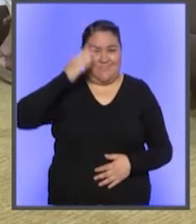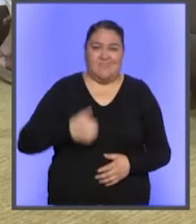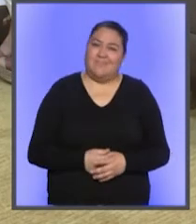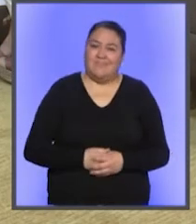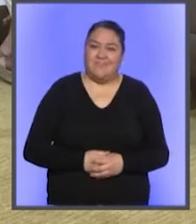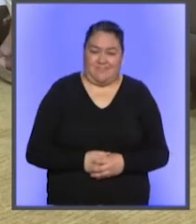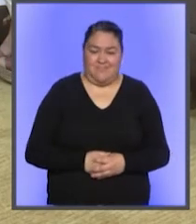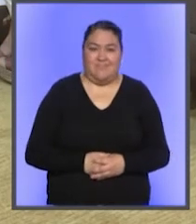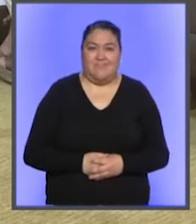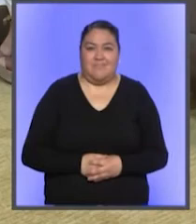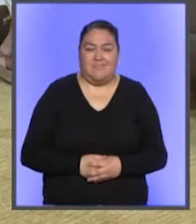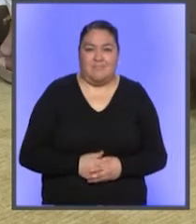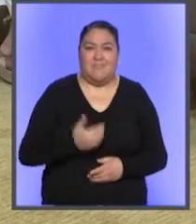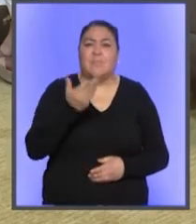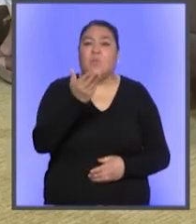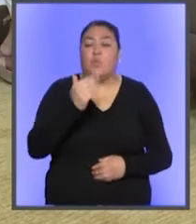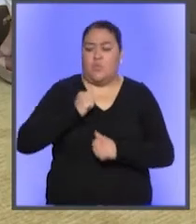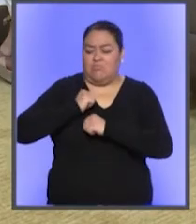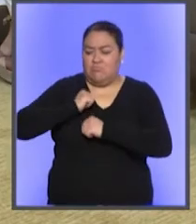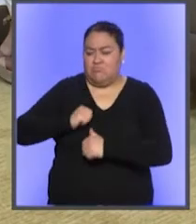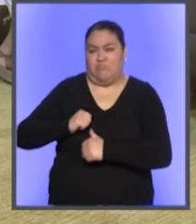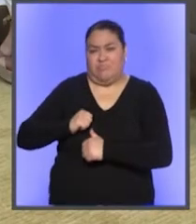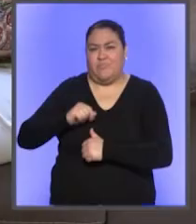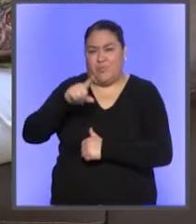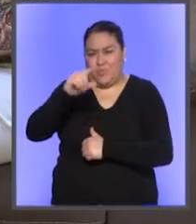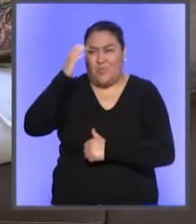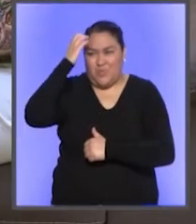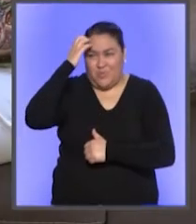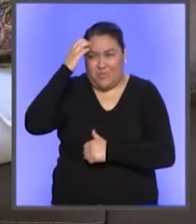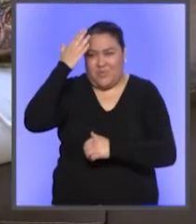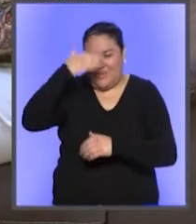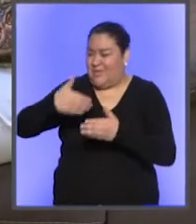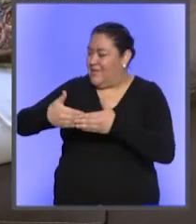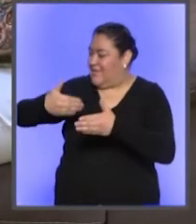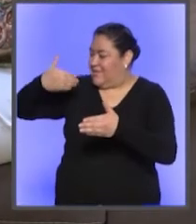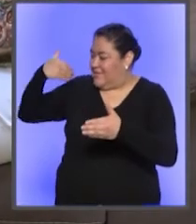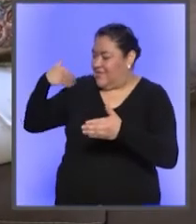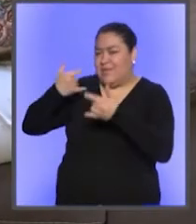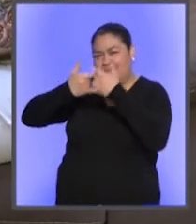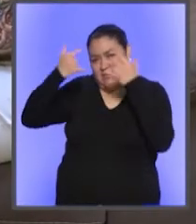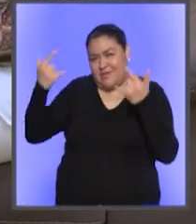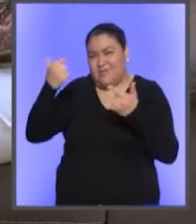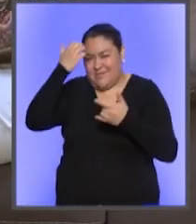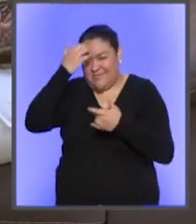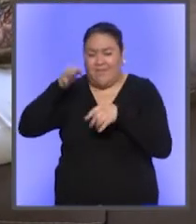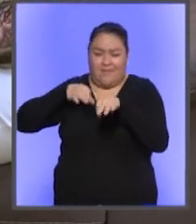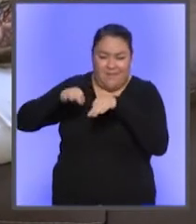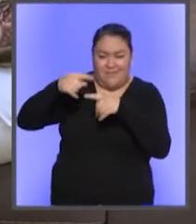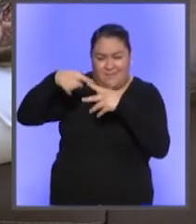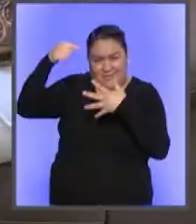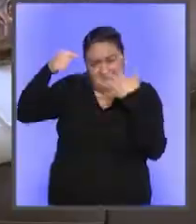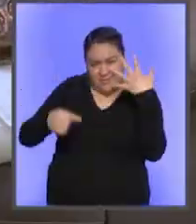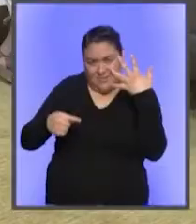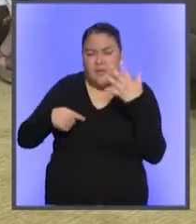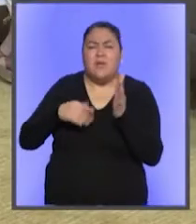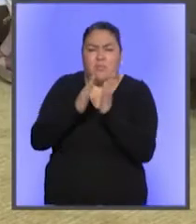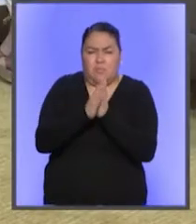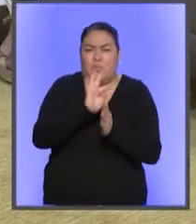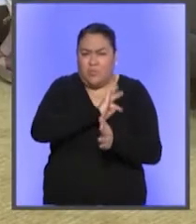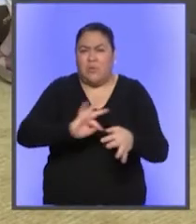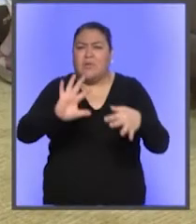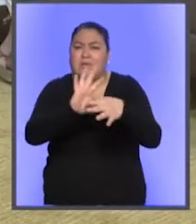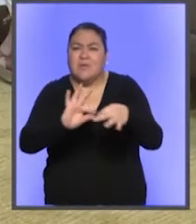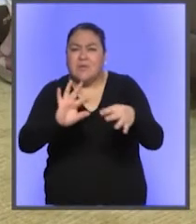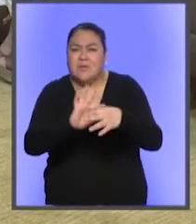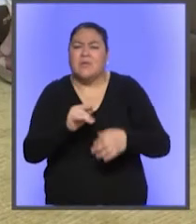Entonces como funcionar y que conocemos también su trayectoria quisiera que compartiera con las personas que nos están